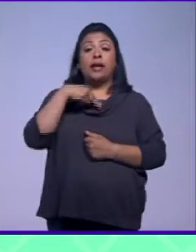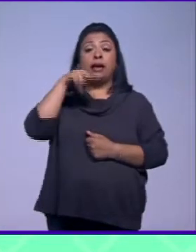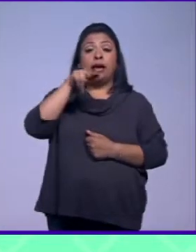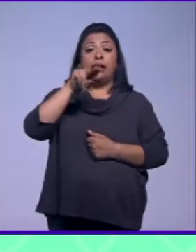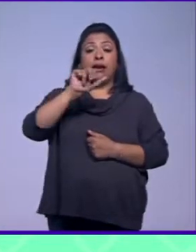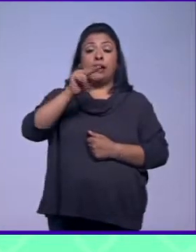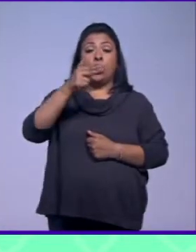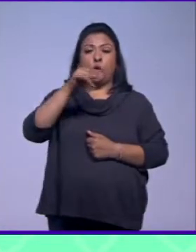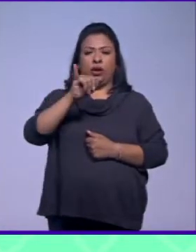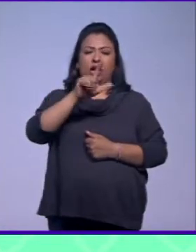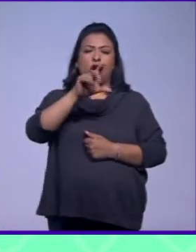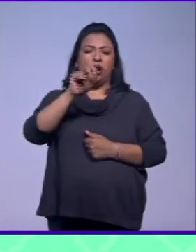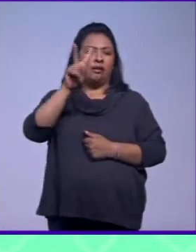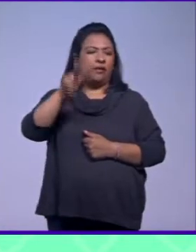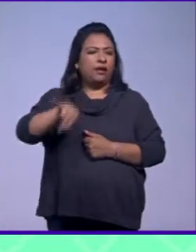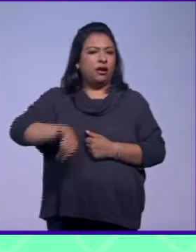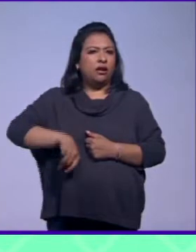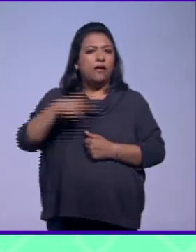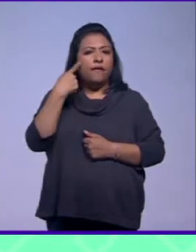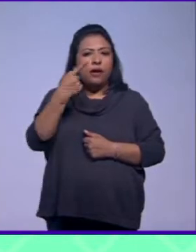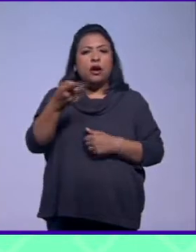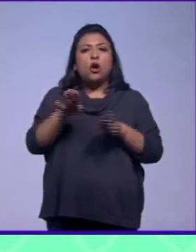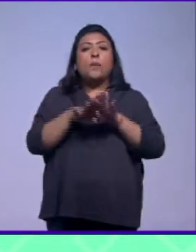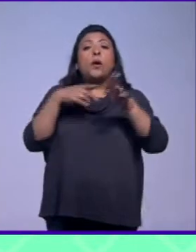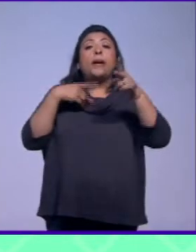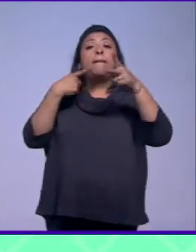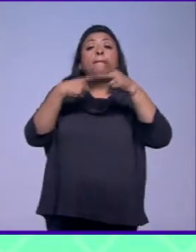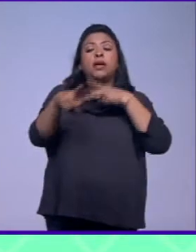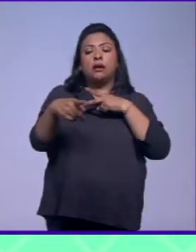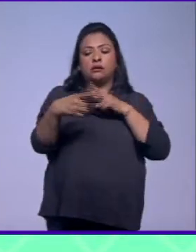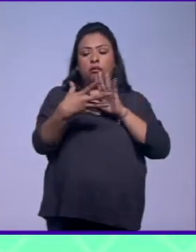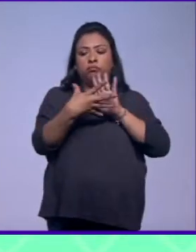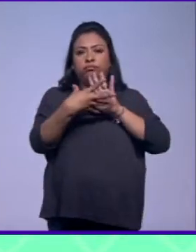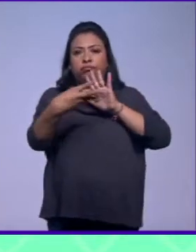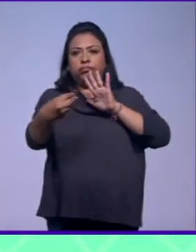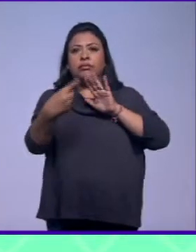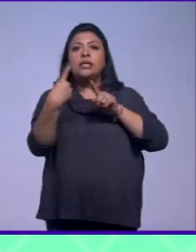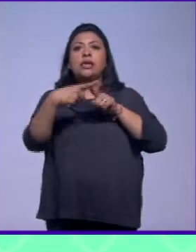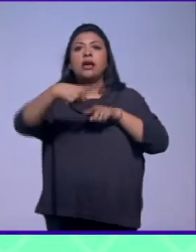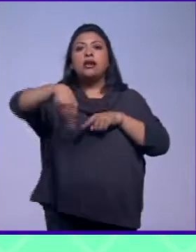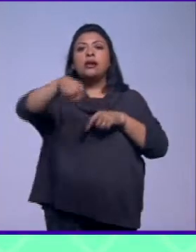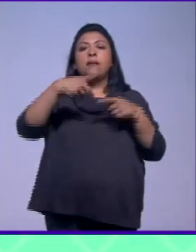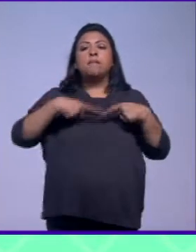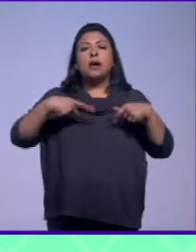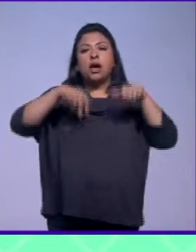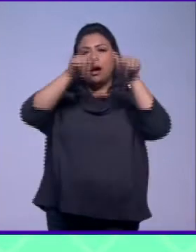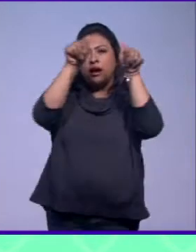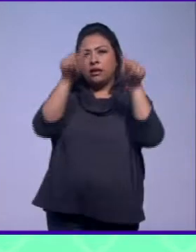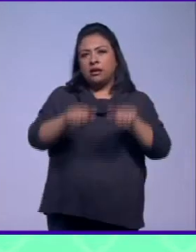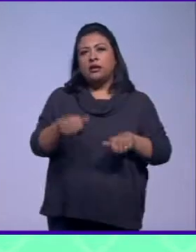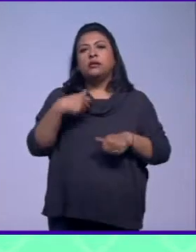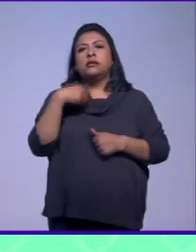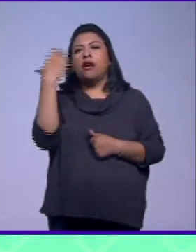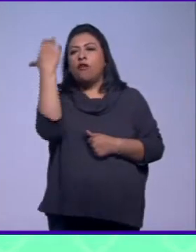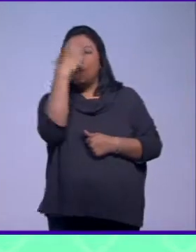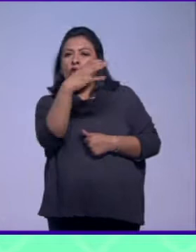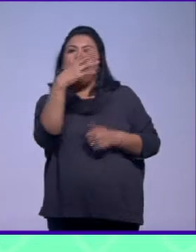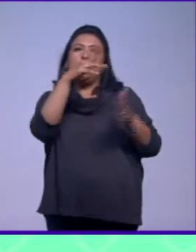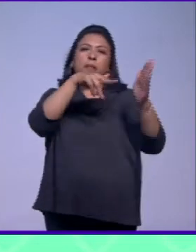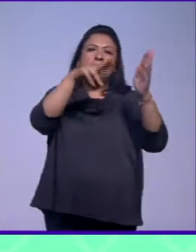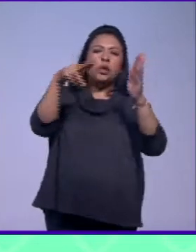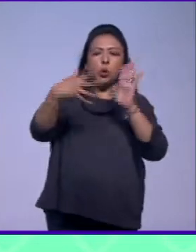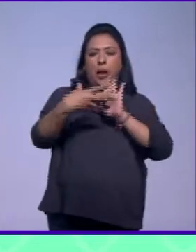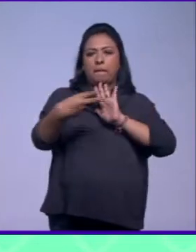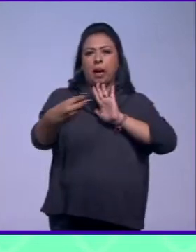es bien interesante ver cómo comienza a ser retratada por los artistas a ser fotografiada pintada